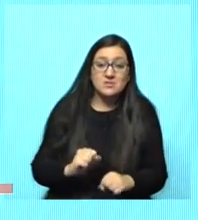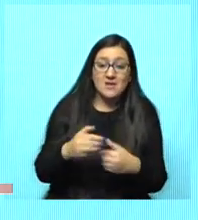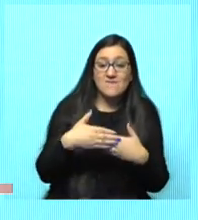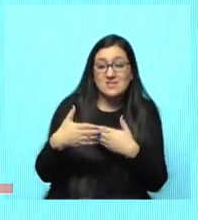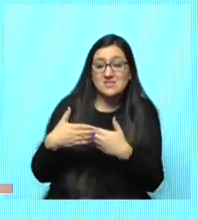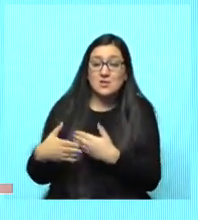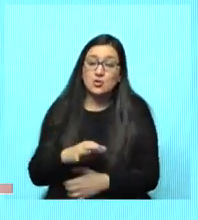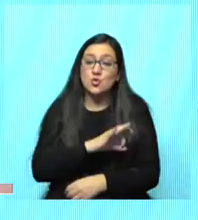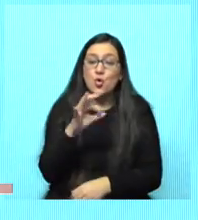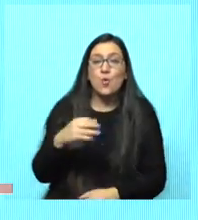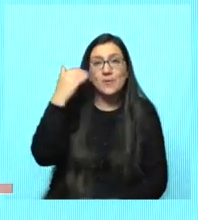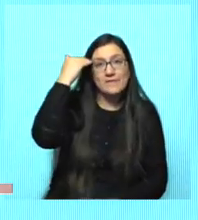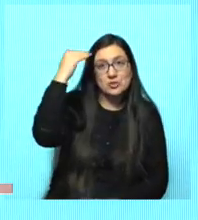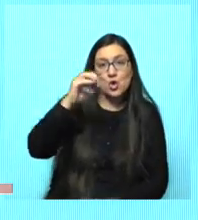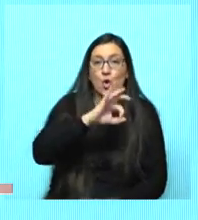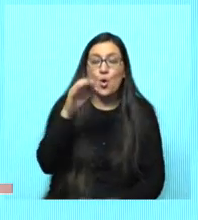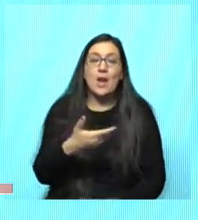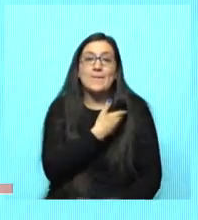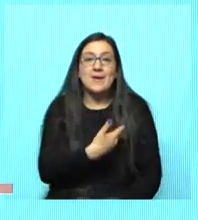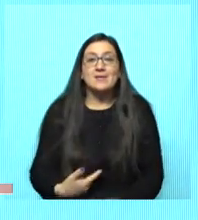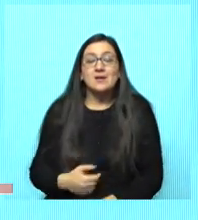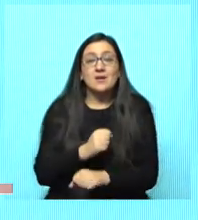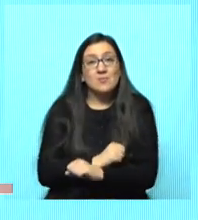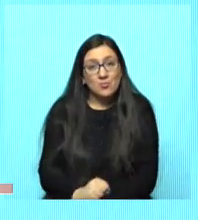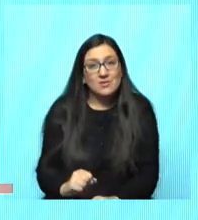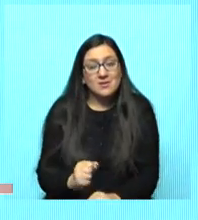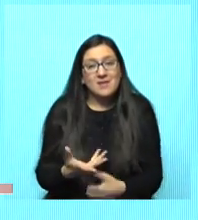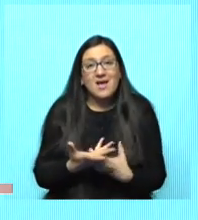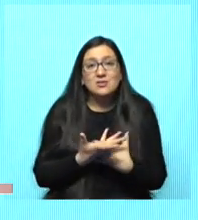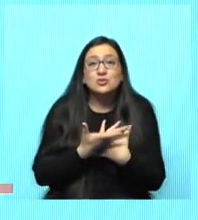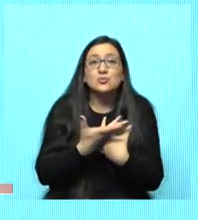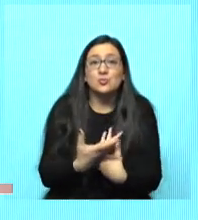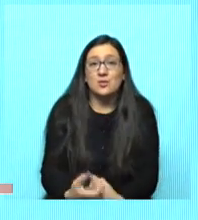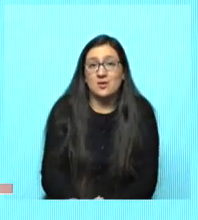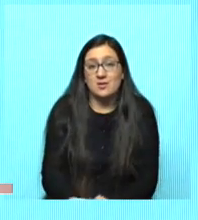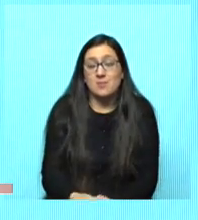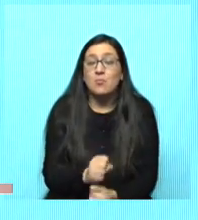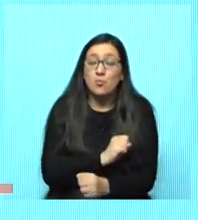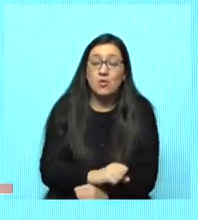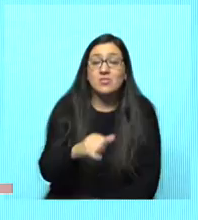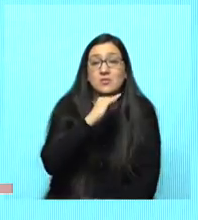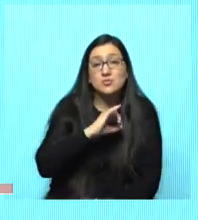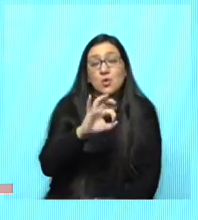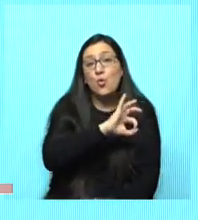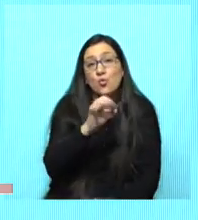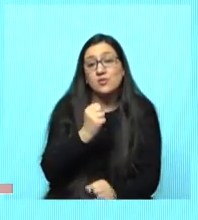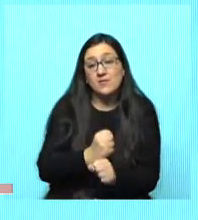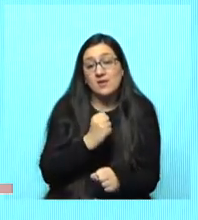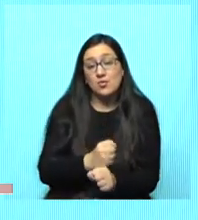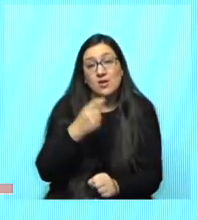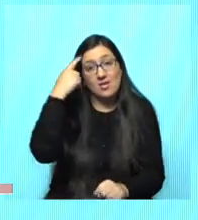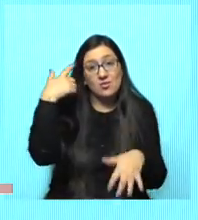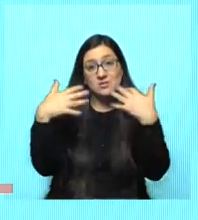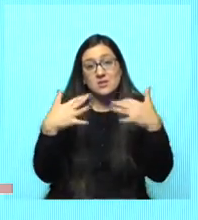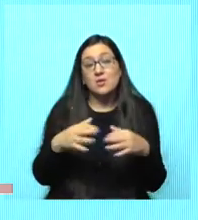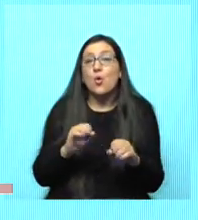maestra, es el profesor, que a veces es el que puede estar como para tender una mano y o bien denunciar o bien trabajar con ese adolescente